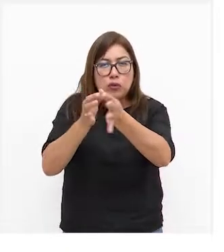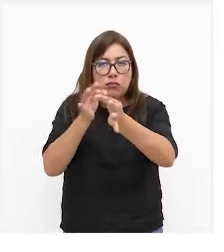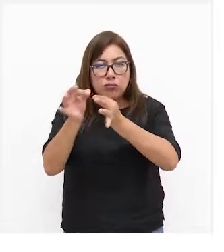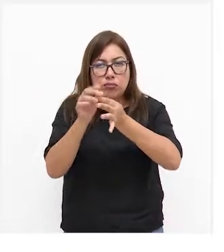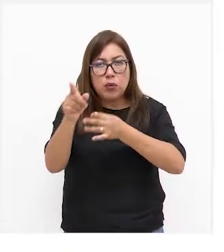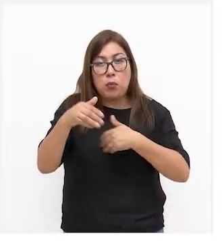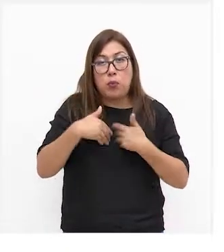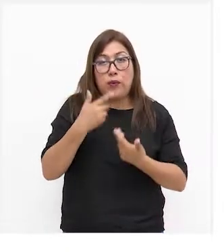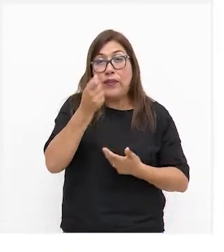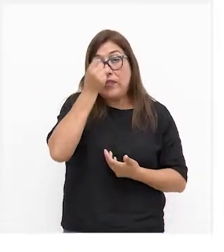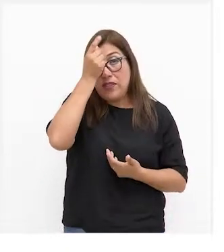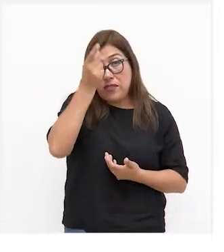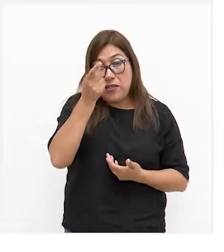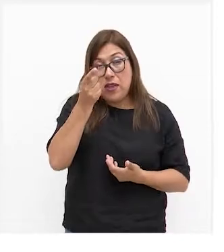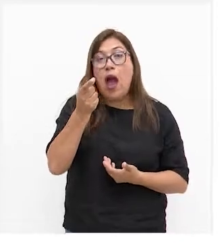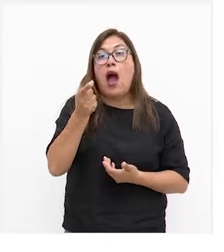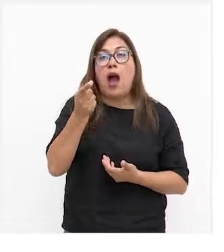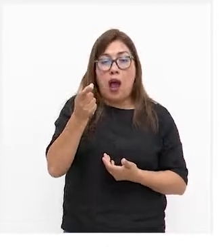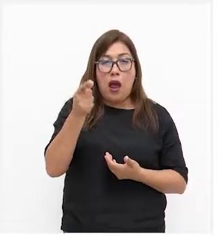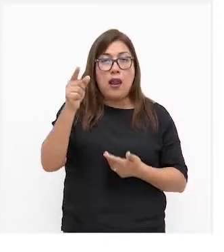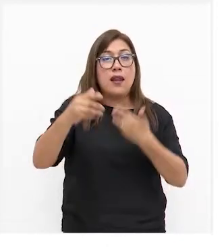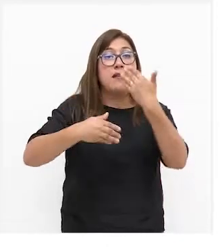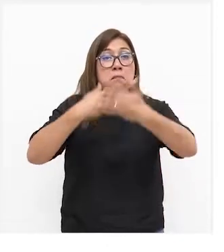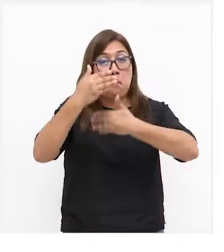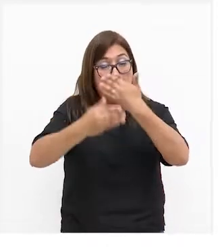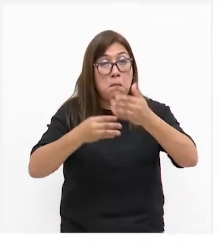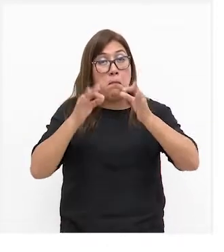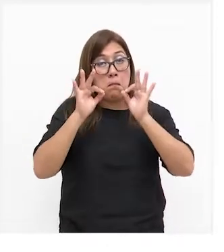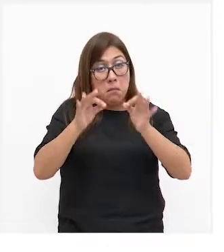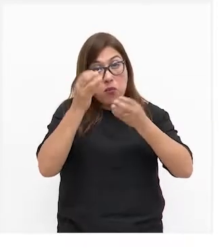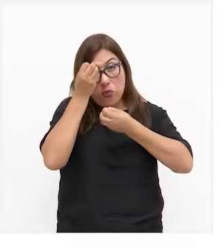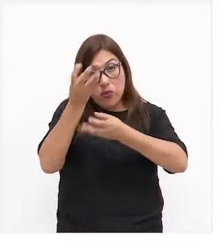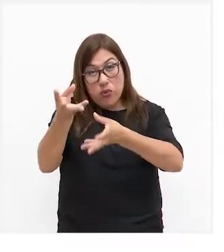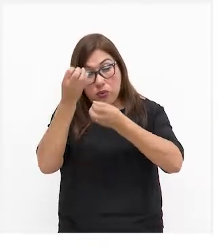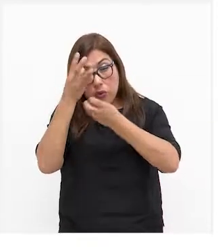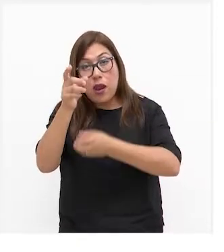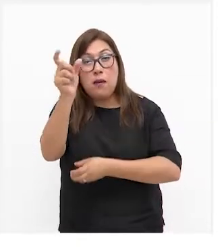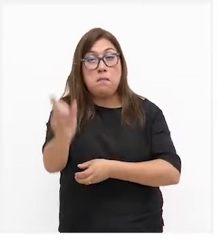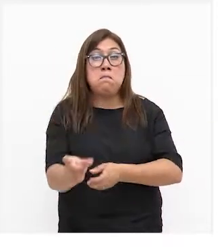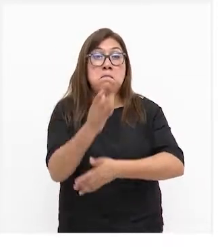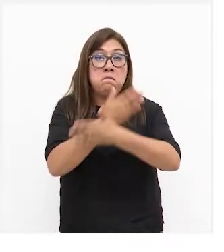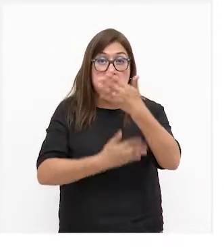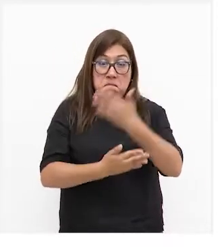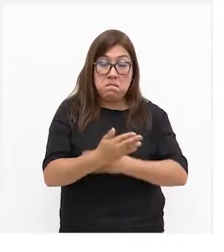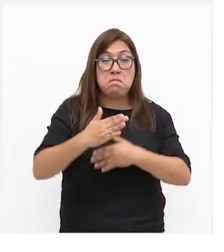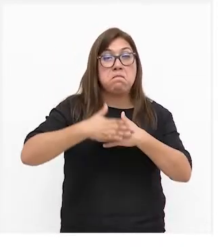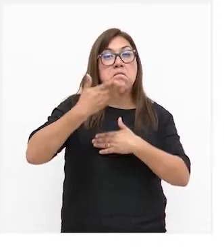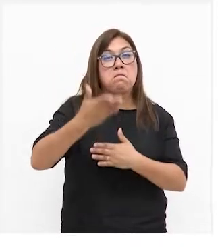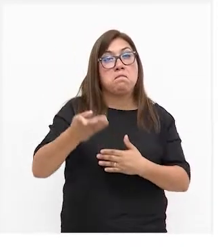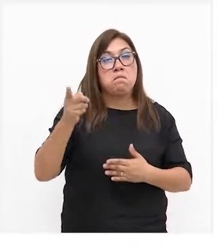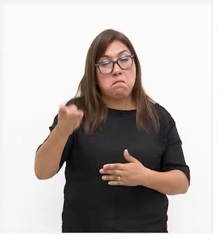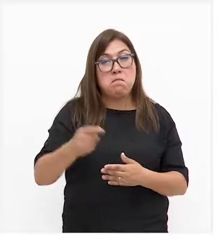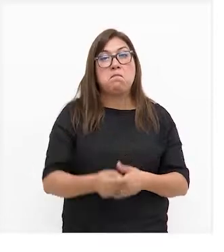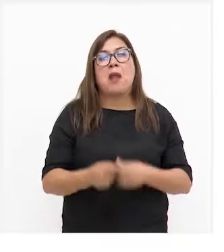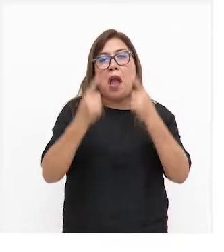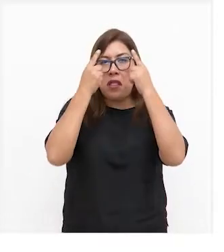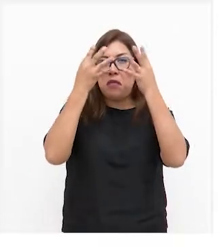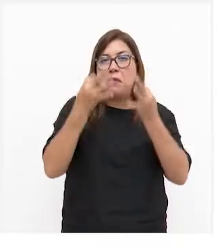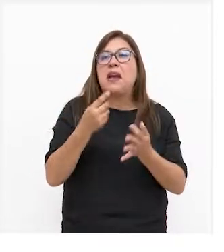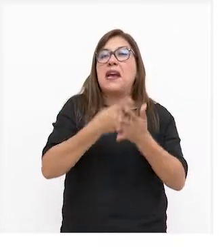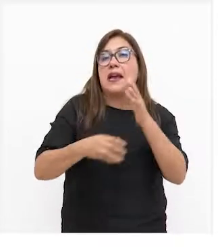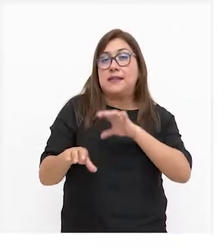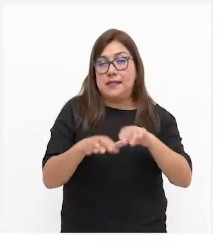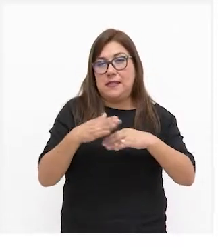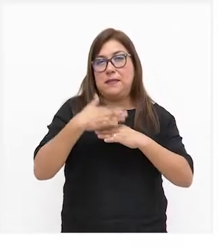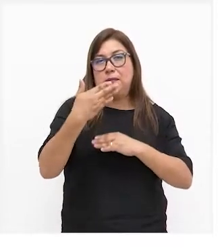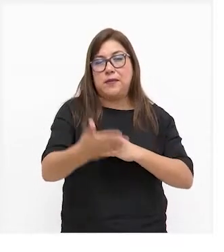las consecuencias. En función a esta información, la persona con discapacidad tomará su voluntad y decidirá qué